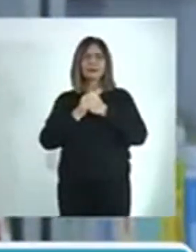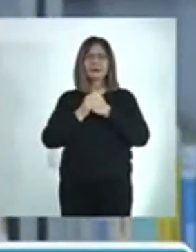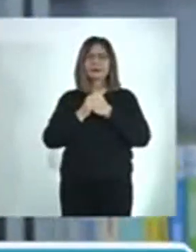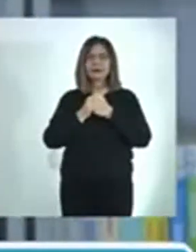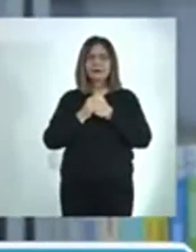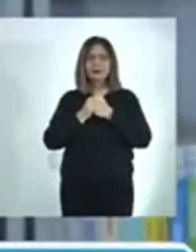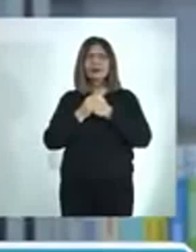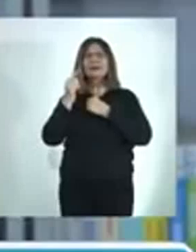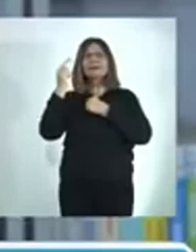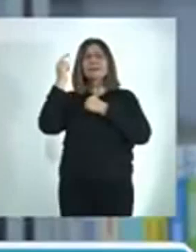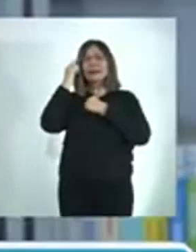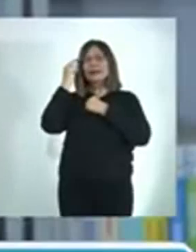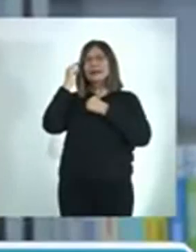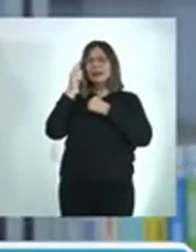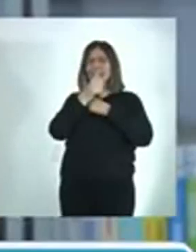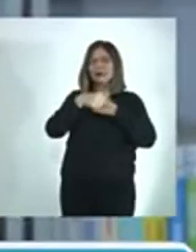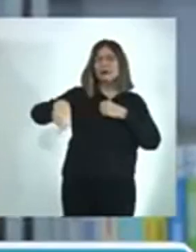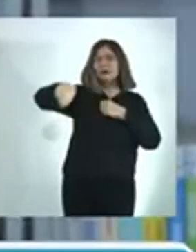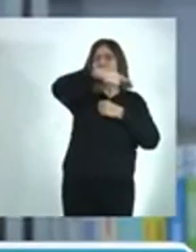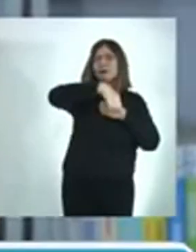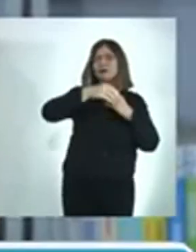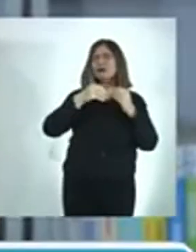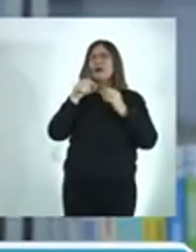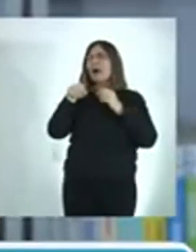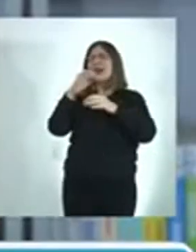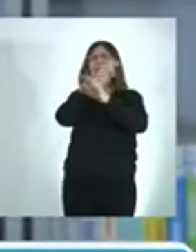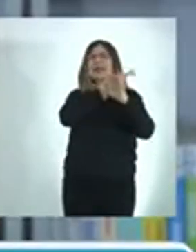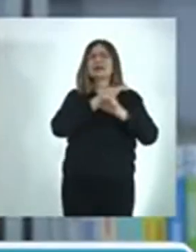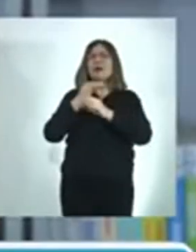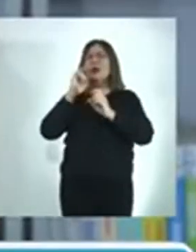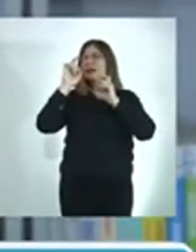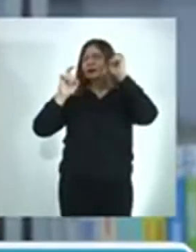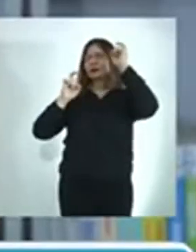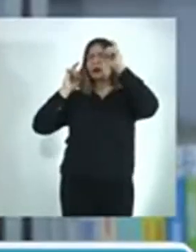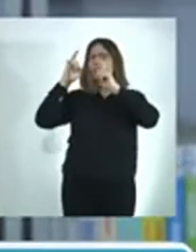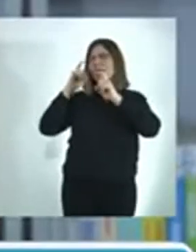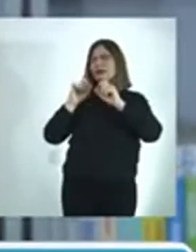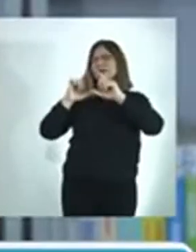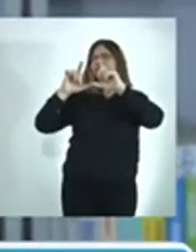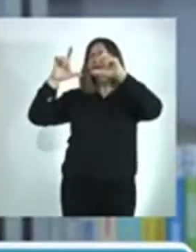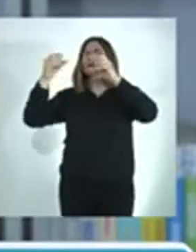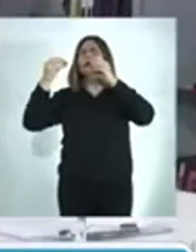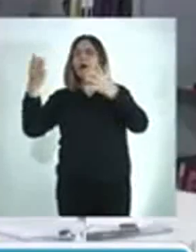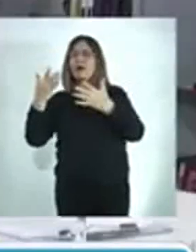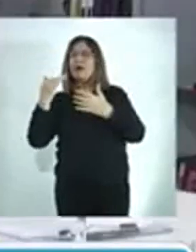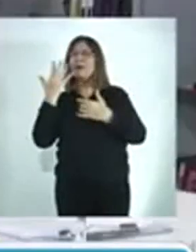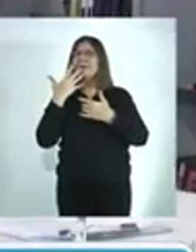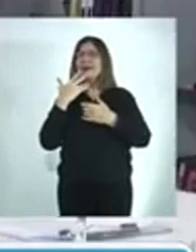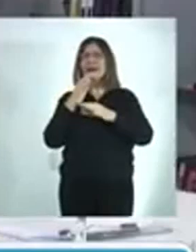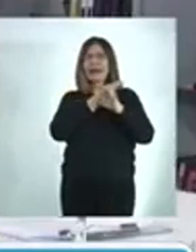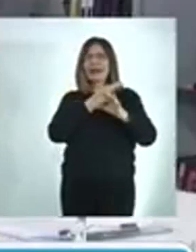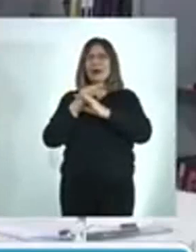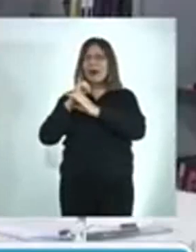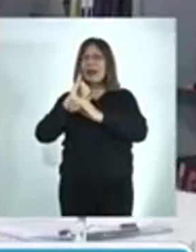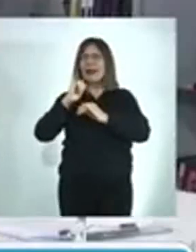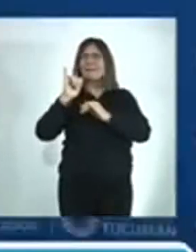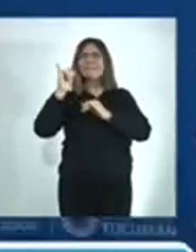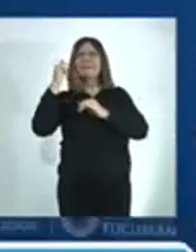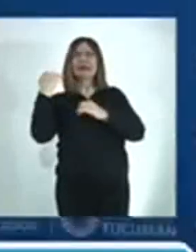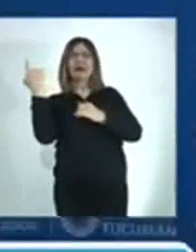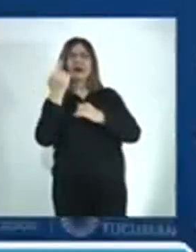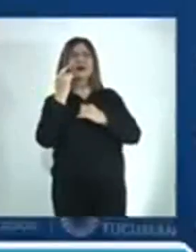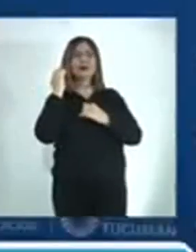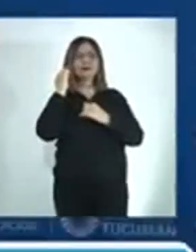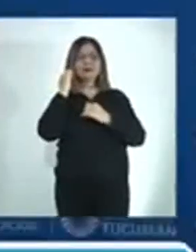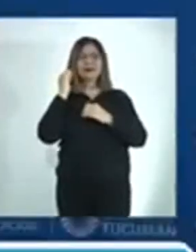con pensar la escuela que viene. Uh-huh. O sea, el docente innova, es creativo también. Sí. Permanentemente pensando cómo hacer, bueno, las cosas